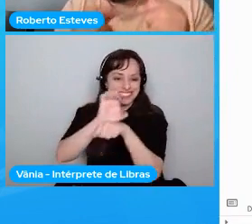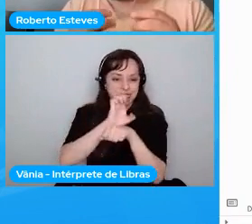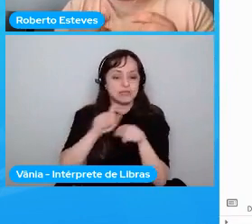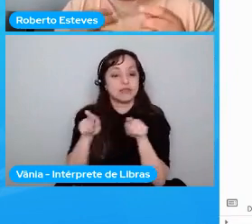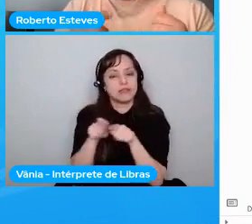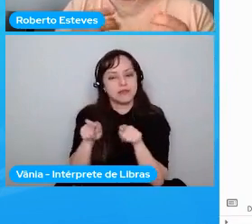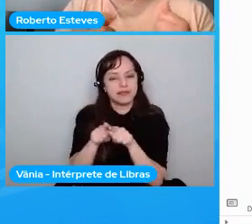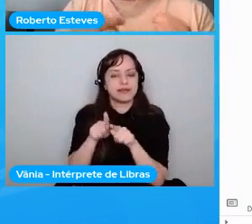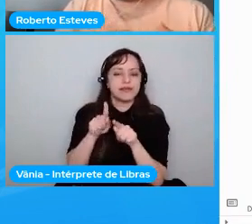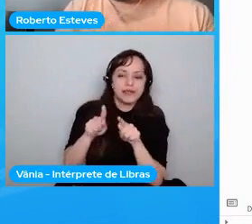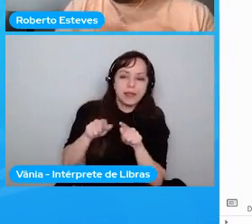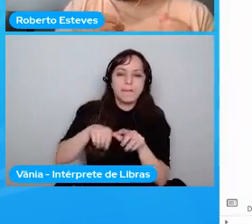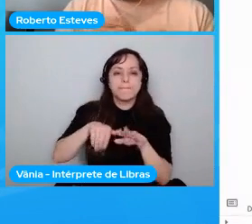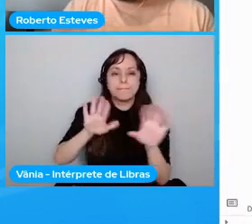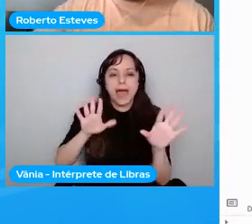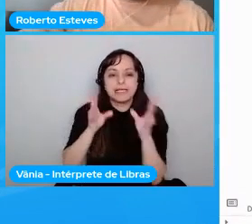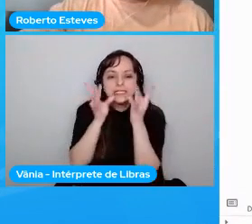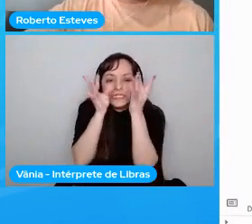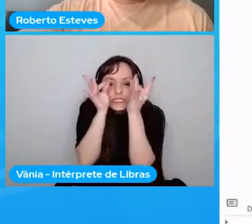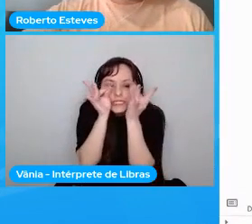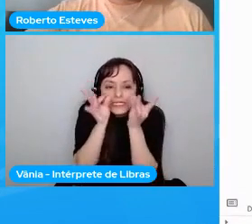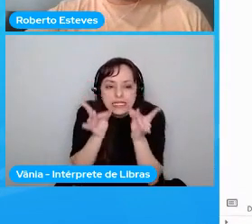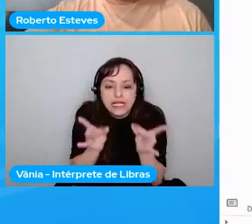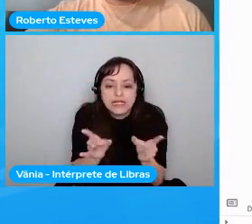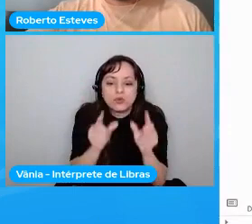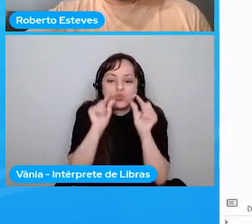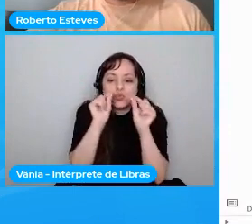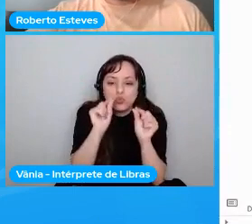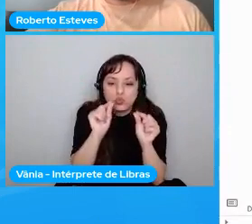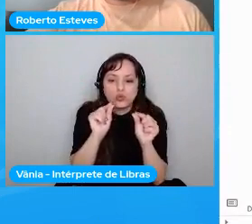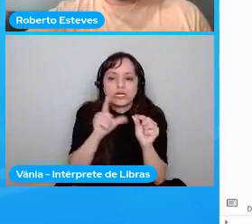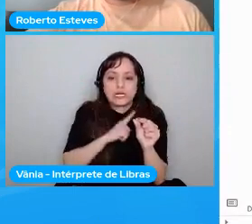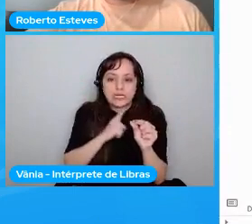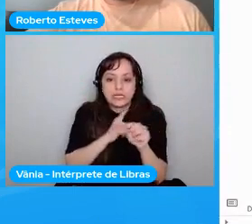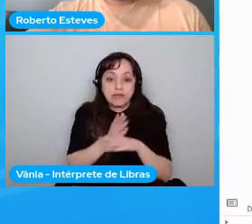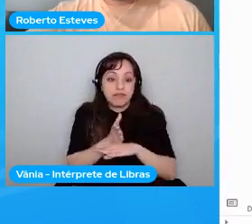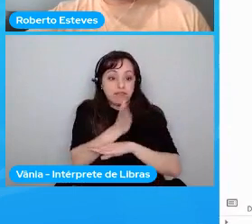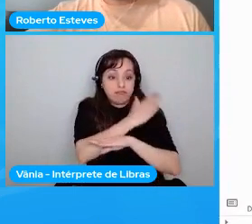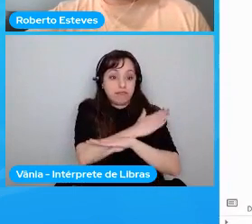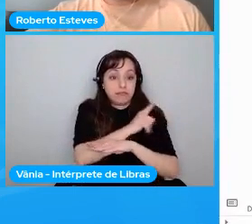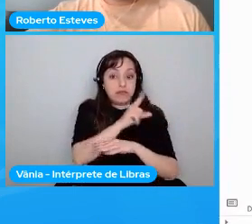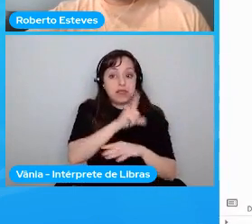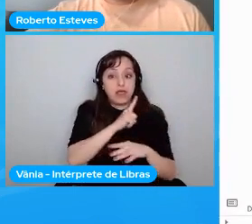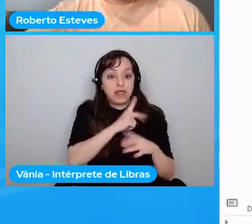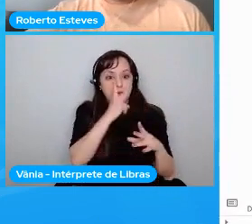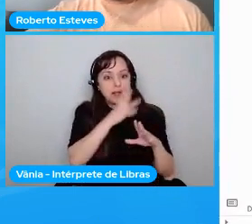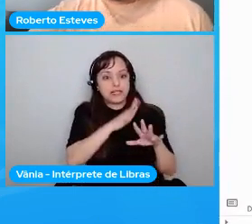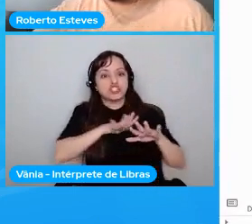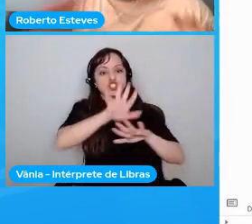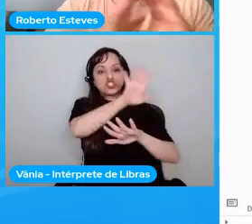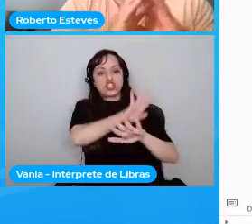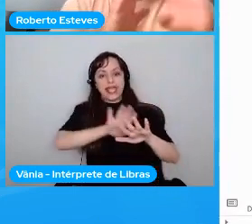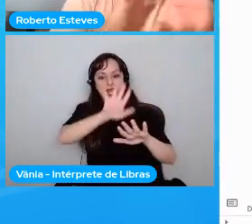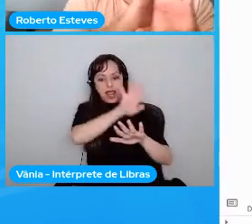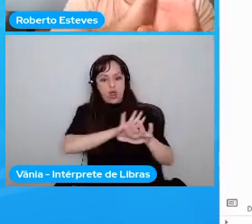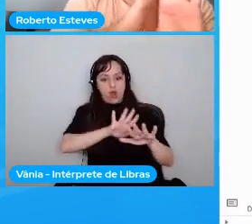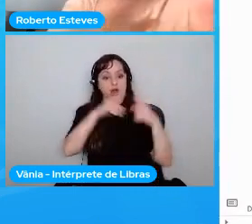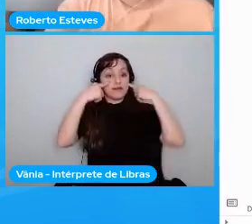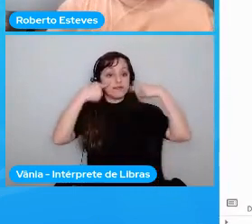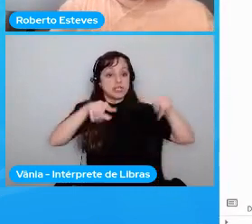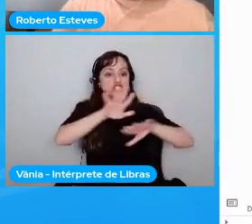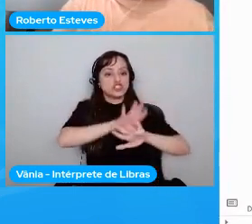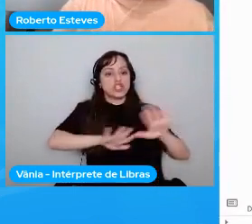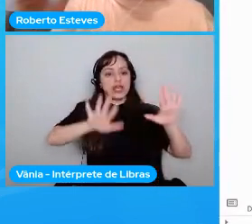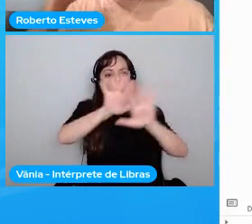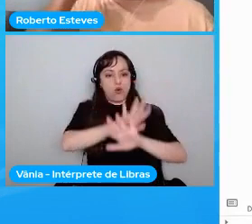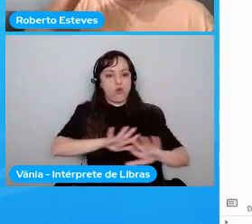vamos a hilar un poquito más fino. Hilemos un poquito más fino lo que hicimos ahora acá, nada más es un breve vistazo, es como que un